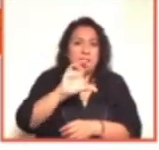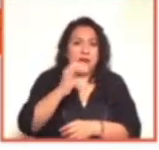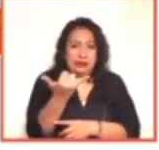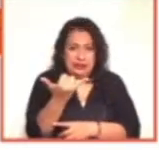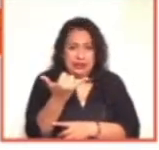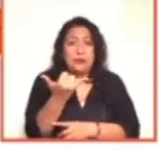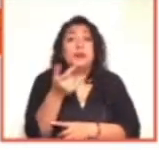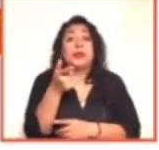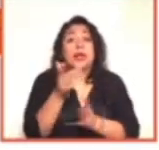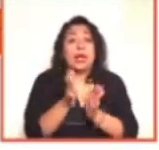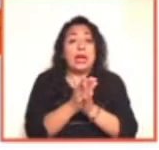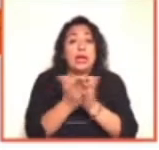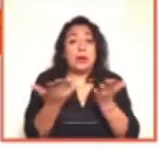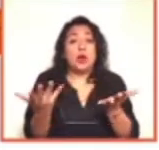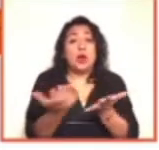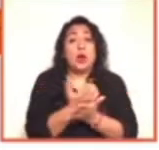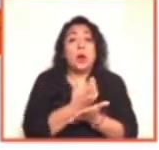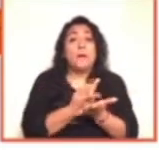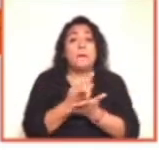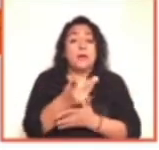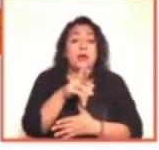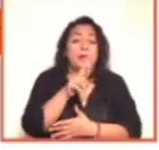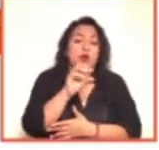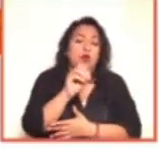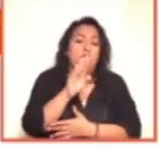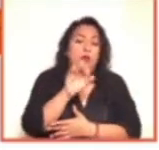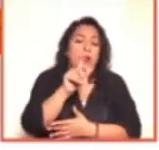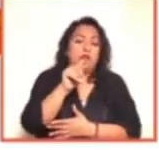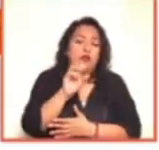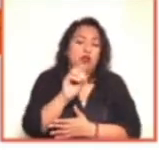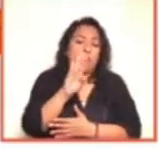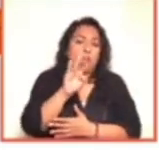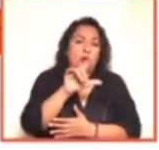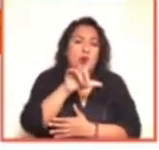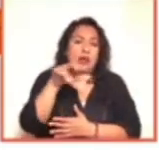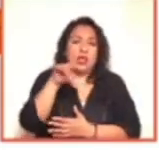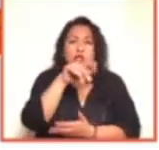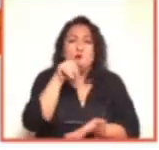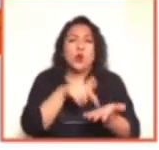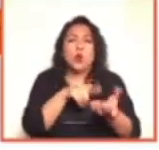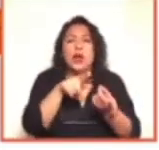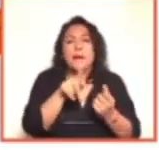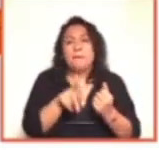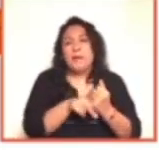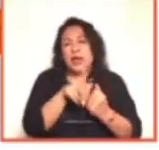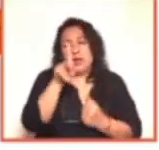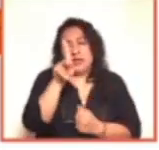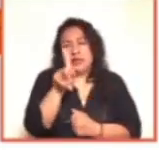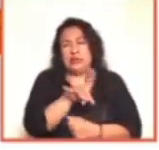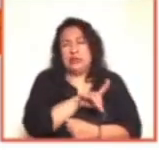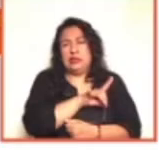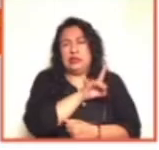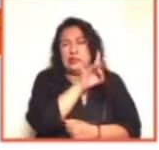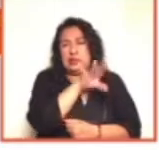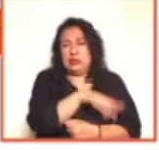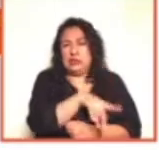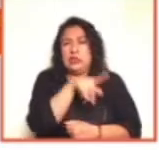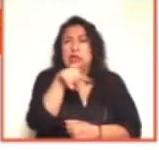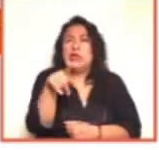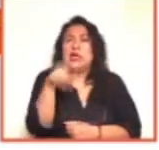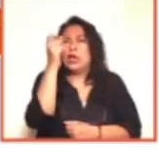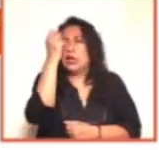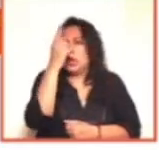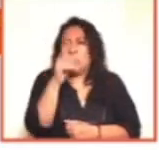que es un libro que ganó el premio Roberto Bolaño en Chile, que es de Bruno Lloret,